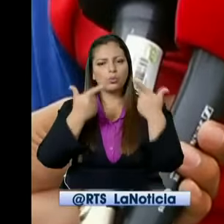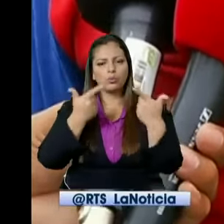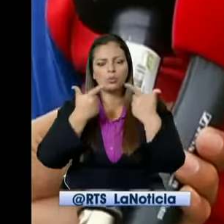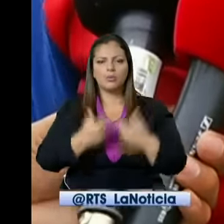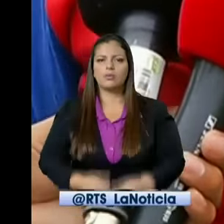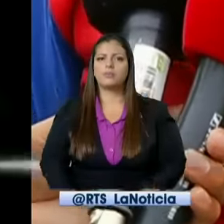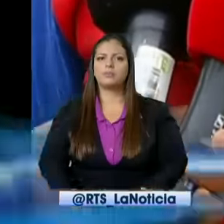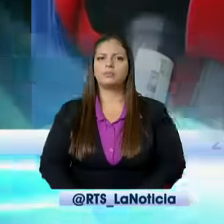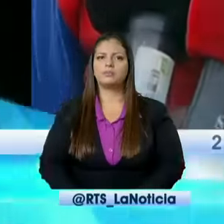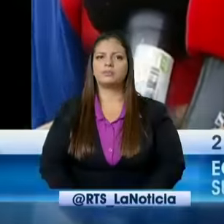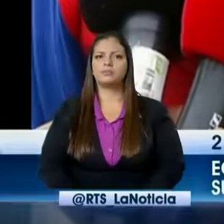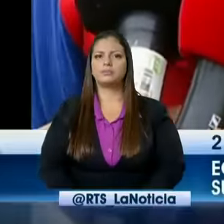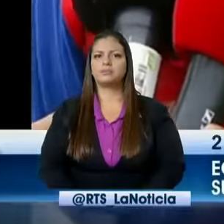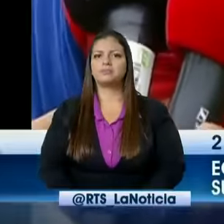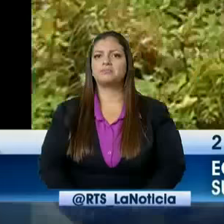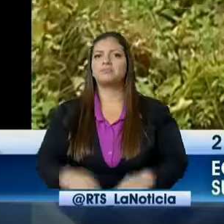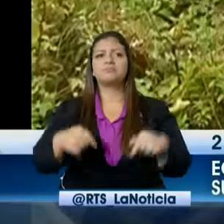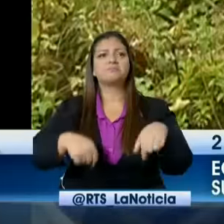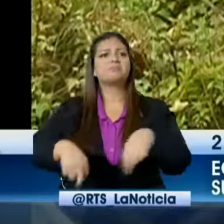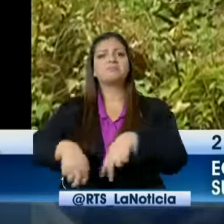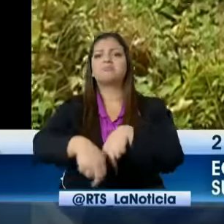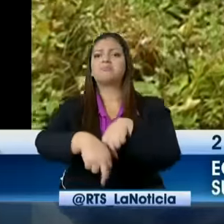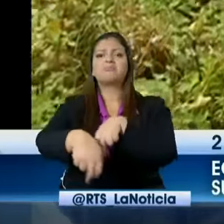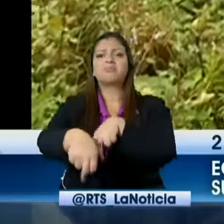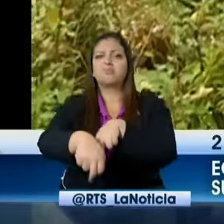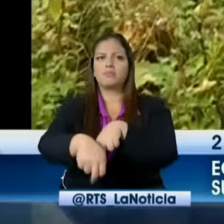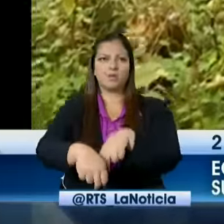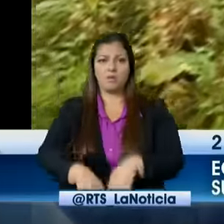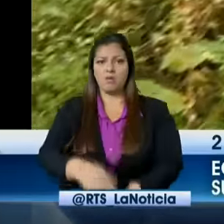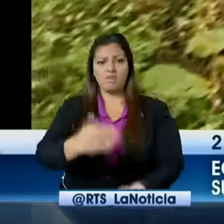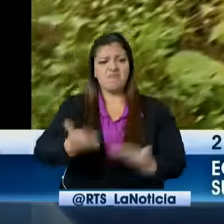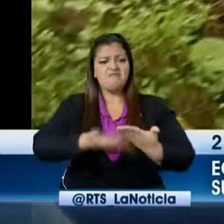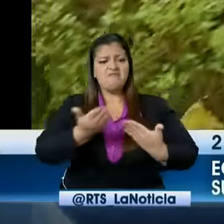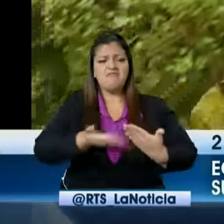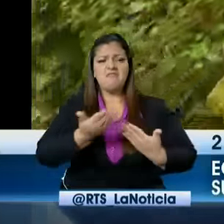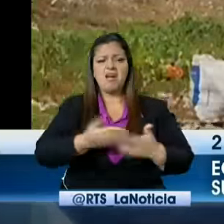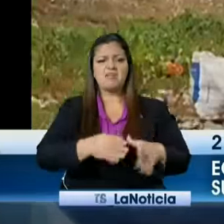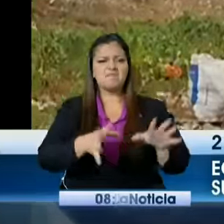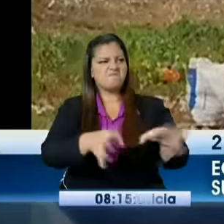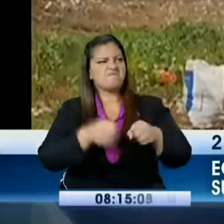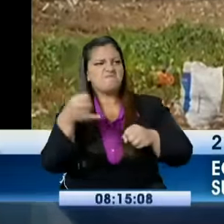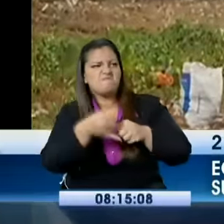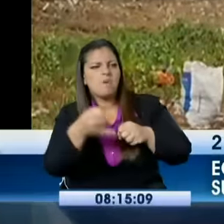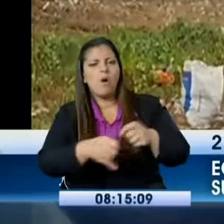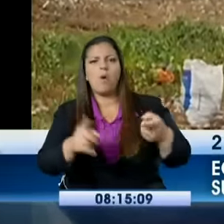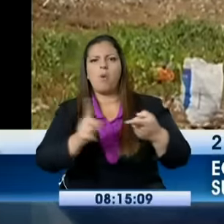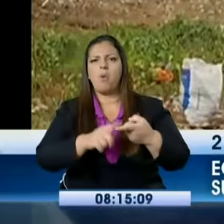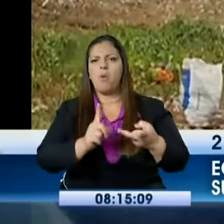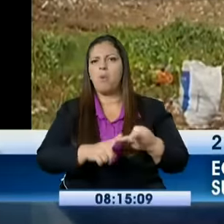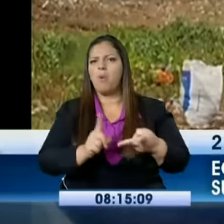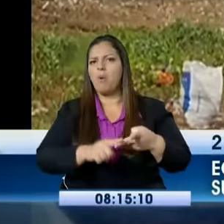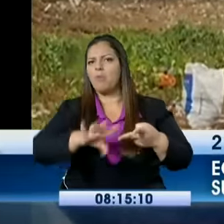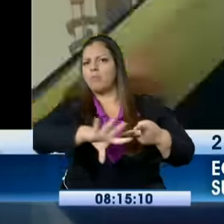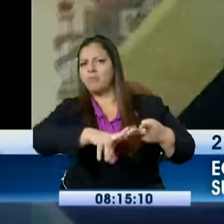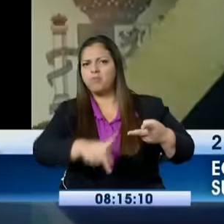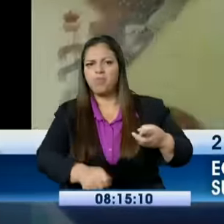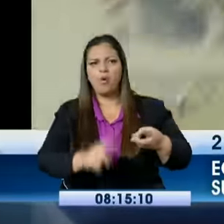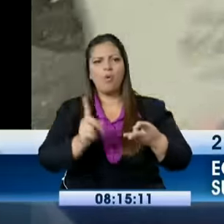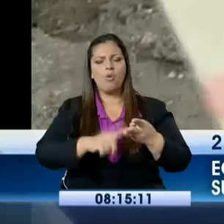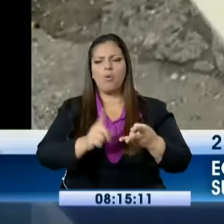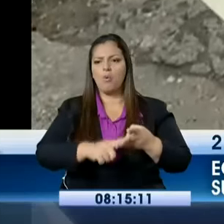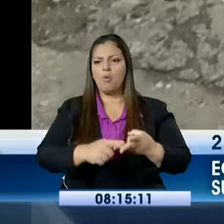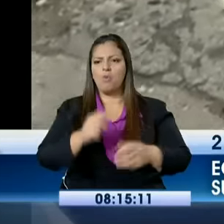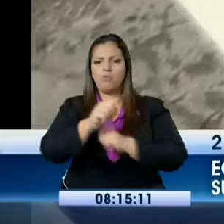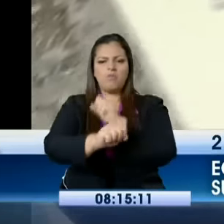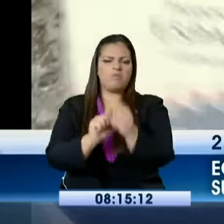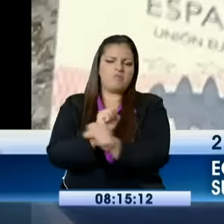avenida que casi nadie entra para acá. Que vienen a violar, vienen a robar, vienen a dejar a gente botada, amarrada. Son